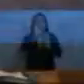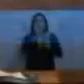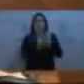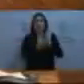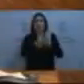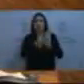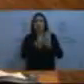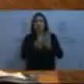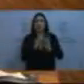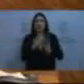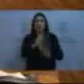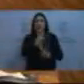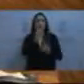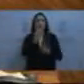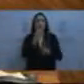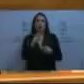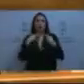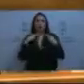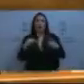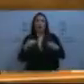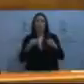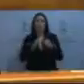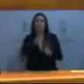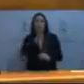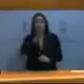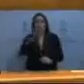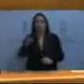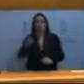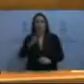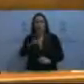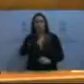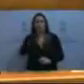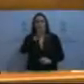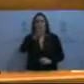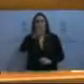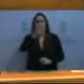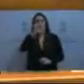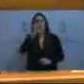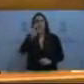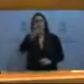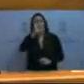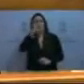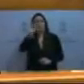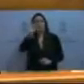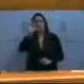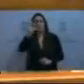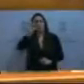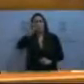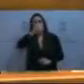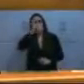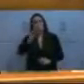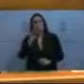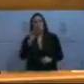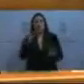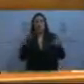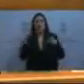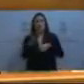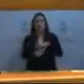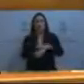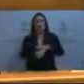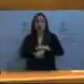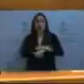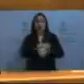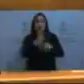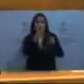Pregunta del diputado del Grupo Parlamentario Popular, don Carlos José Suárez Alonso, al Consejo de Gobierno. Señor Suárez, tiene